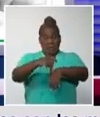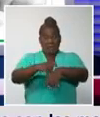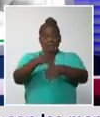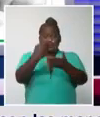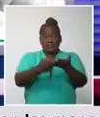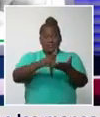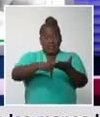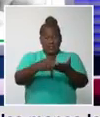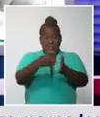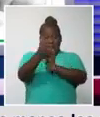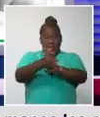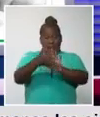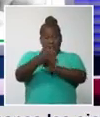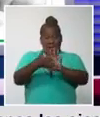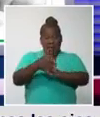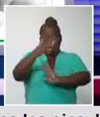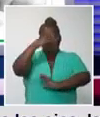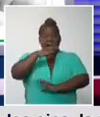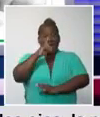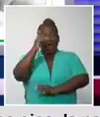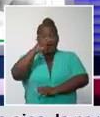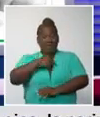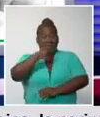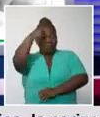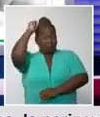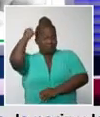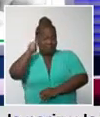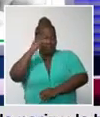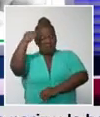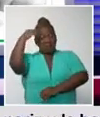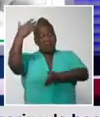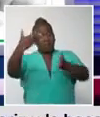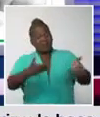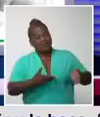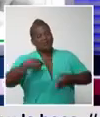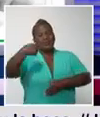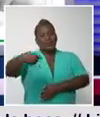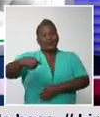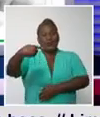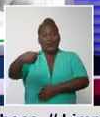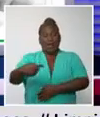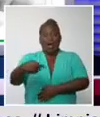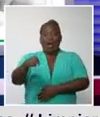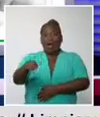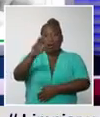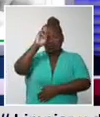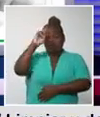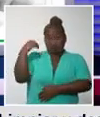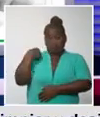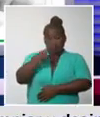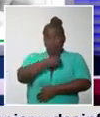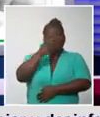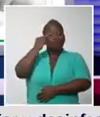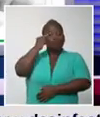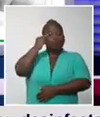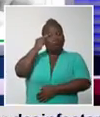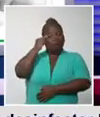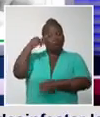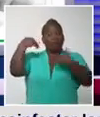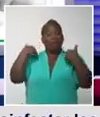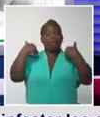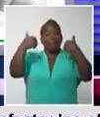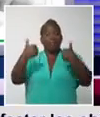lengua de señas, Ania Reigada, y le damos la bienvenida, como cada mañana, al doctor Francisco Durán García, director nacional